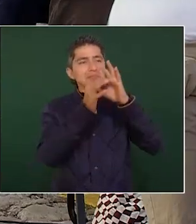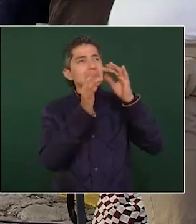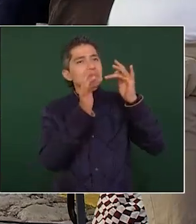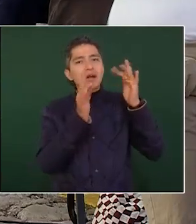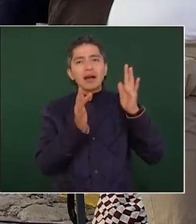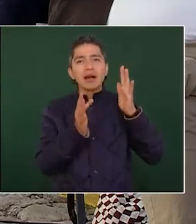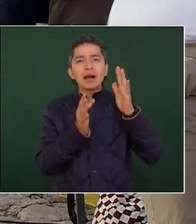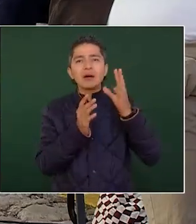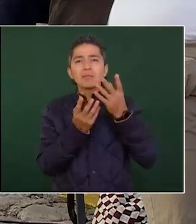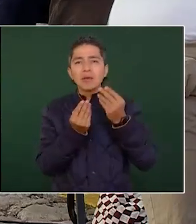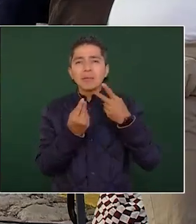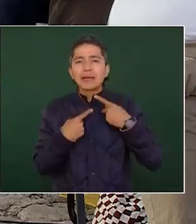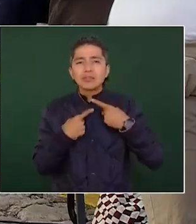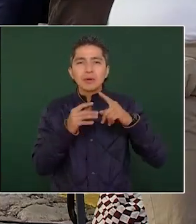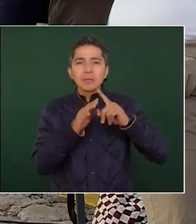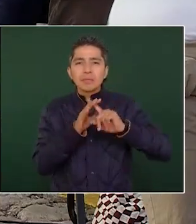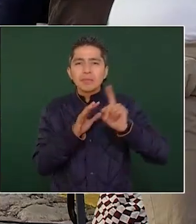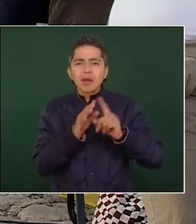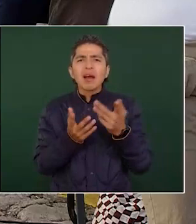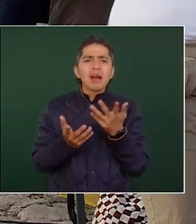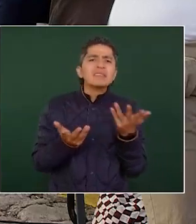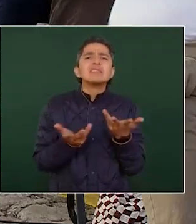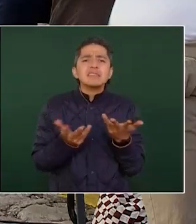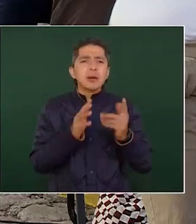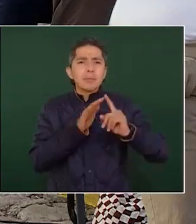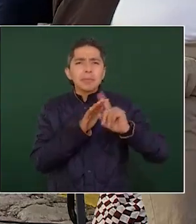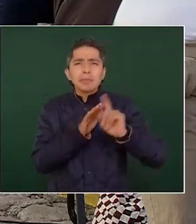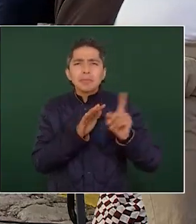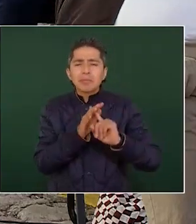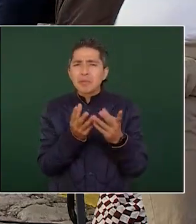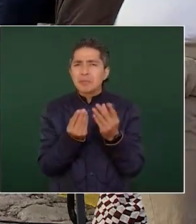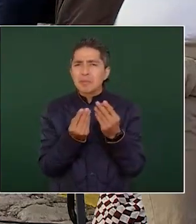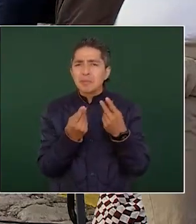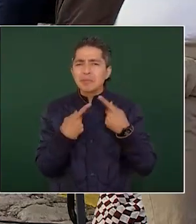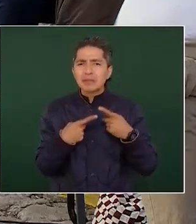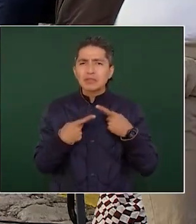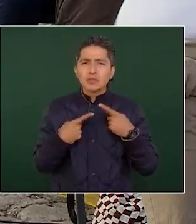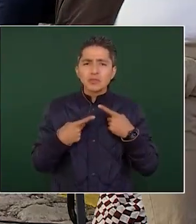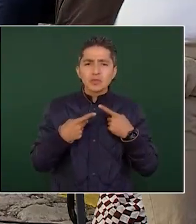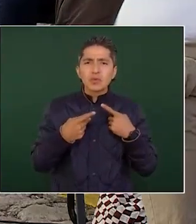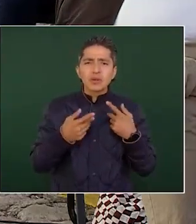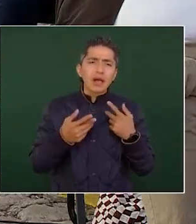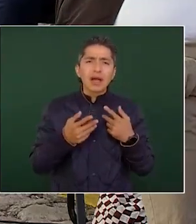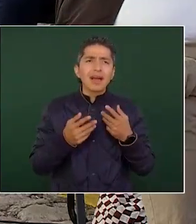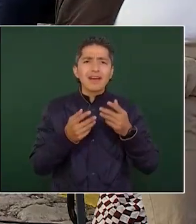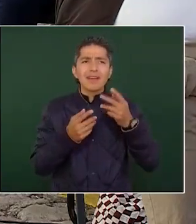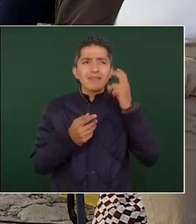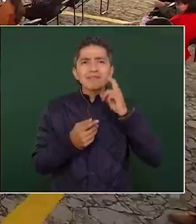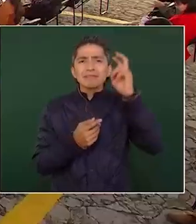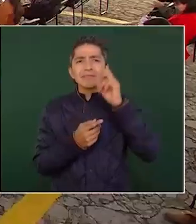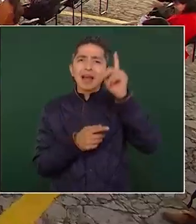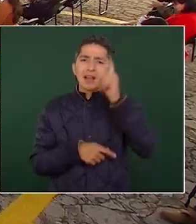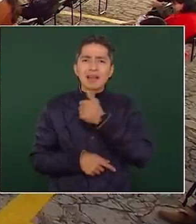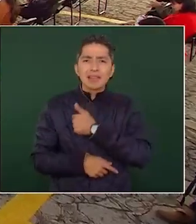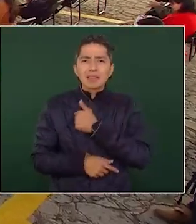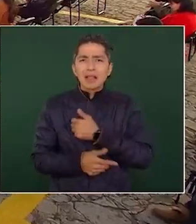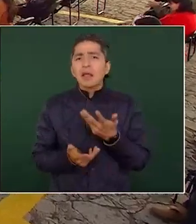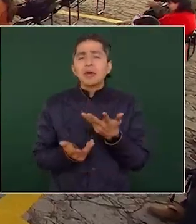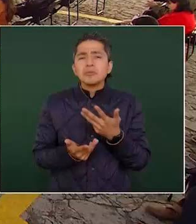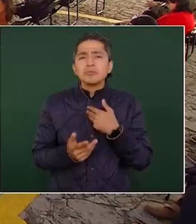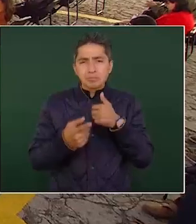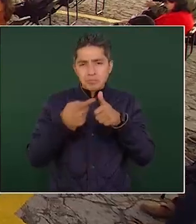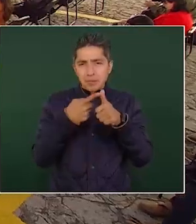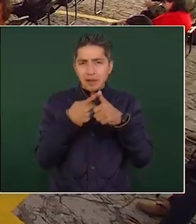flujo migratorio. ¿Qué se está haciendo por el flujo migratorio para la gente que está viajando a Canadá? Sería mi